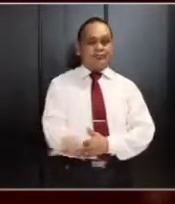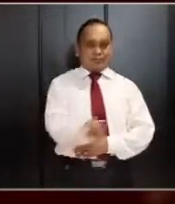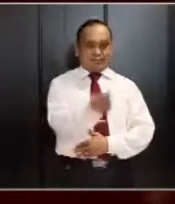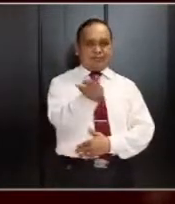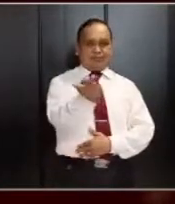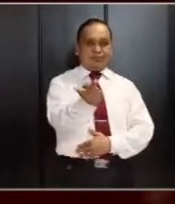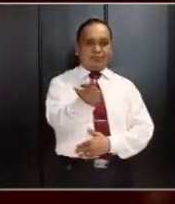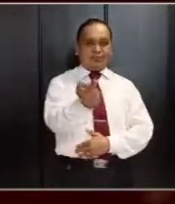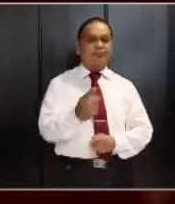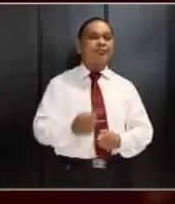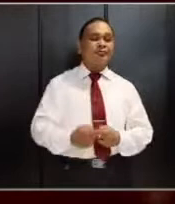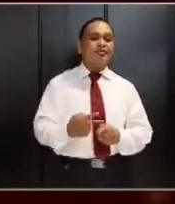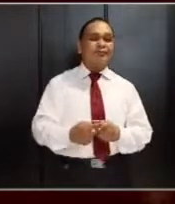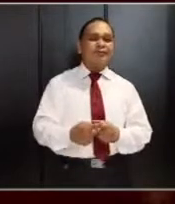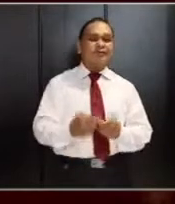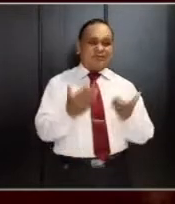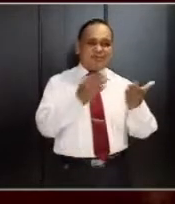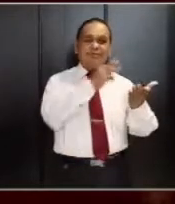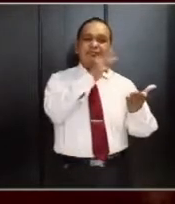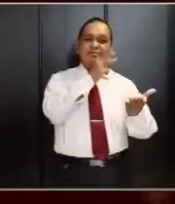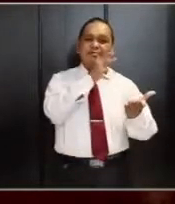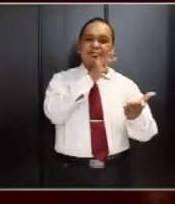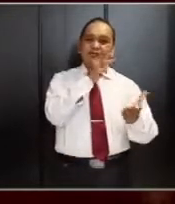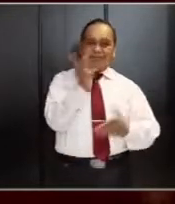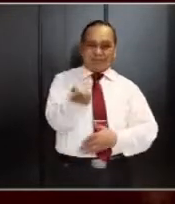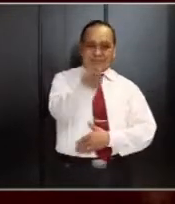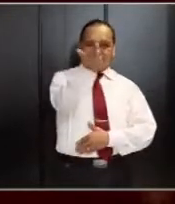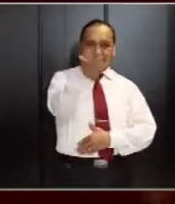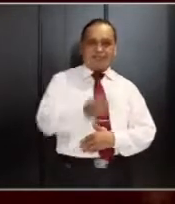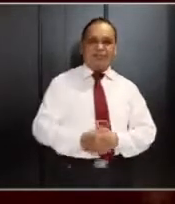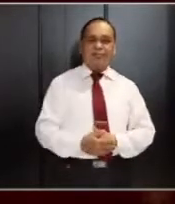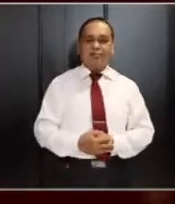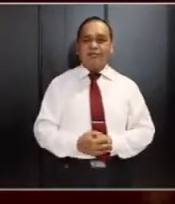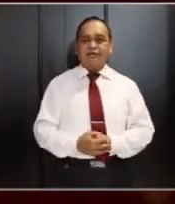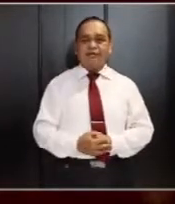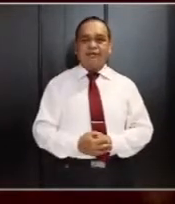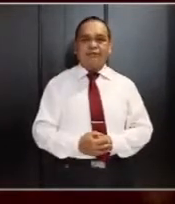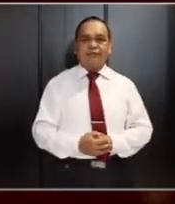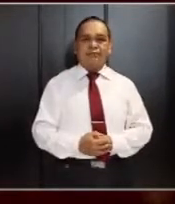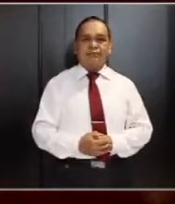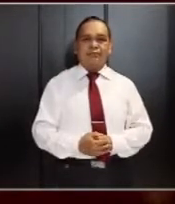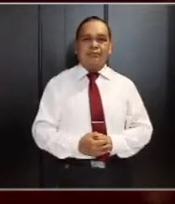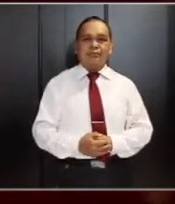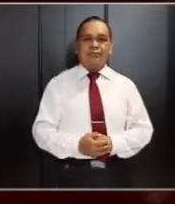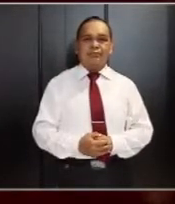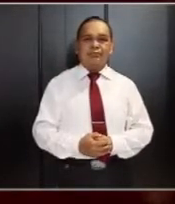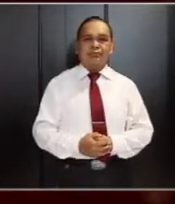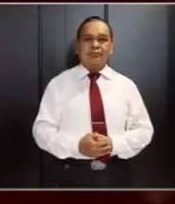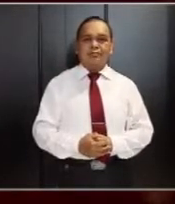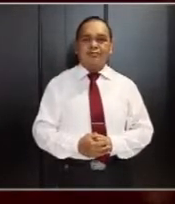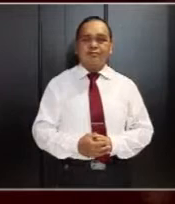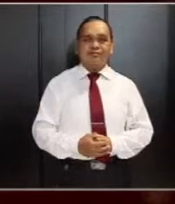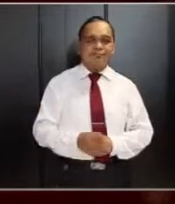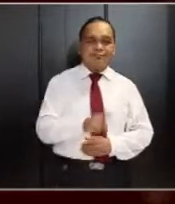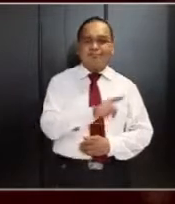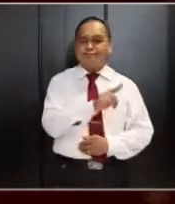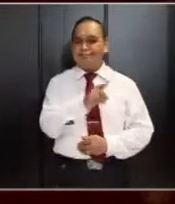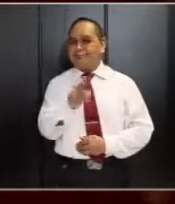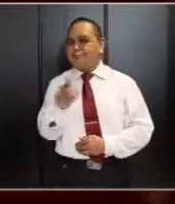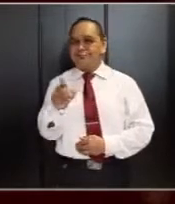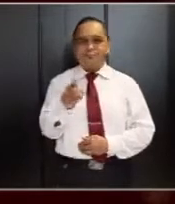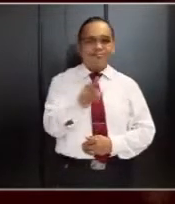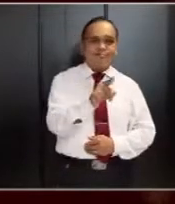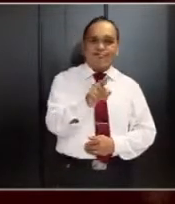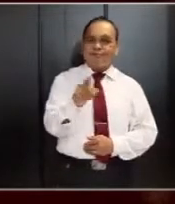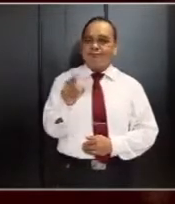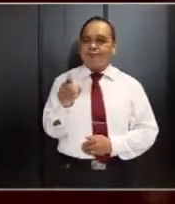las mamás. A ver, mi amor, a ver quién está más dispuesta. Más veo que se me